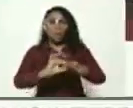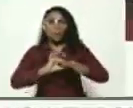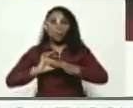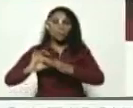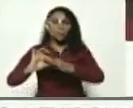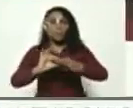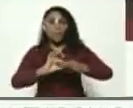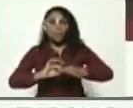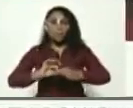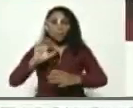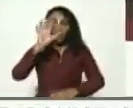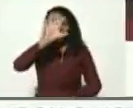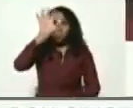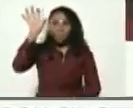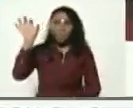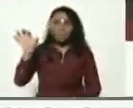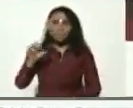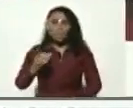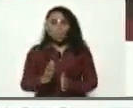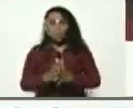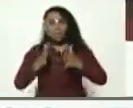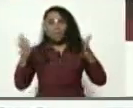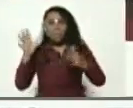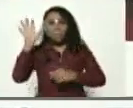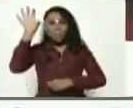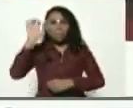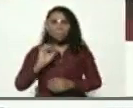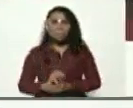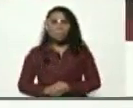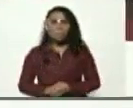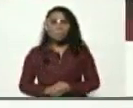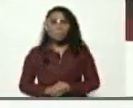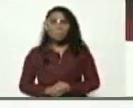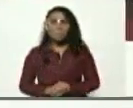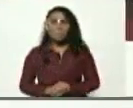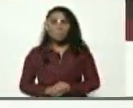la unión de las naciones en una gran nación.